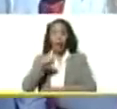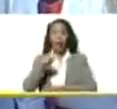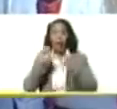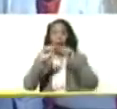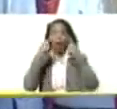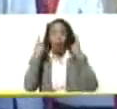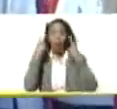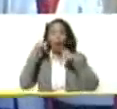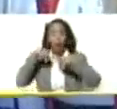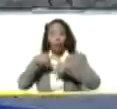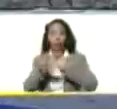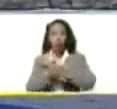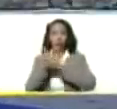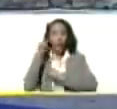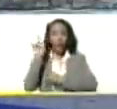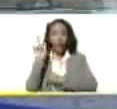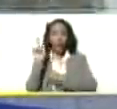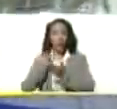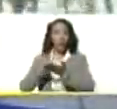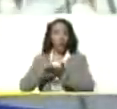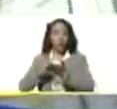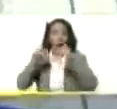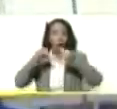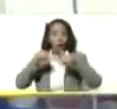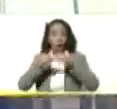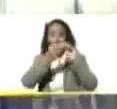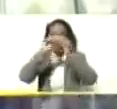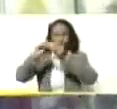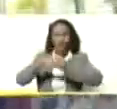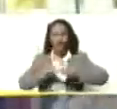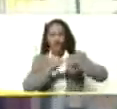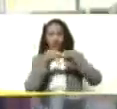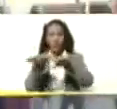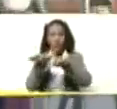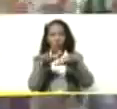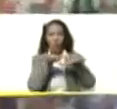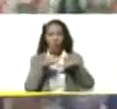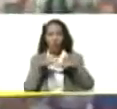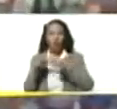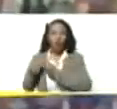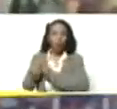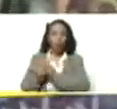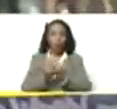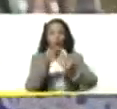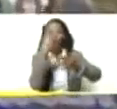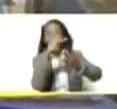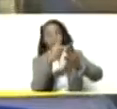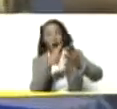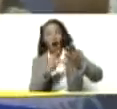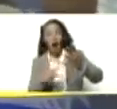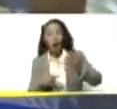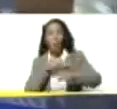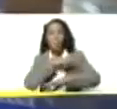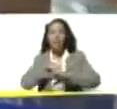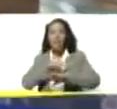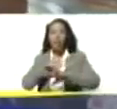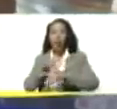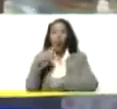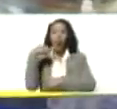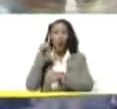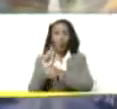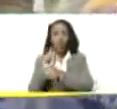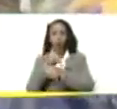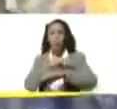Estos espacios que también fueron recuperados con el acompañamiento de varios ministerios, no solamente el Ministerio de Turismo,